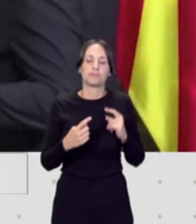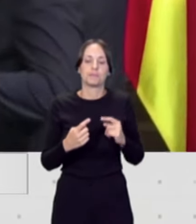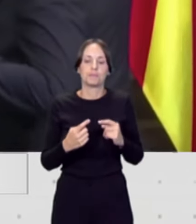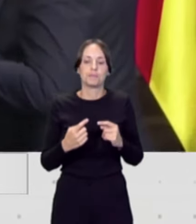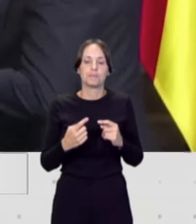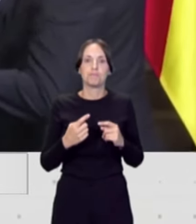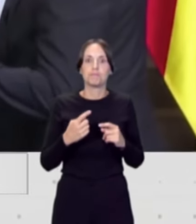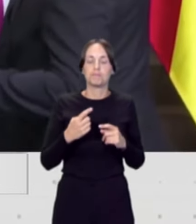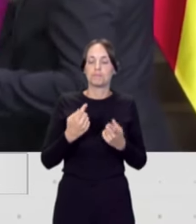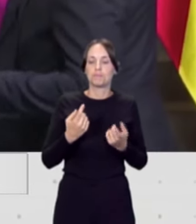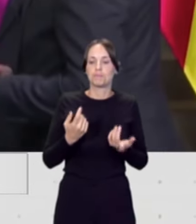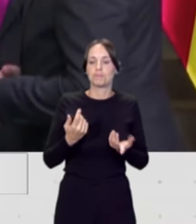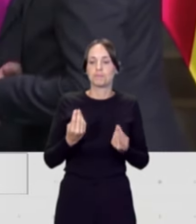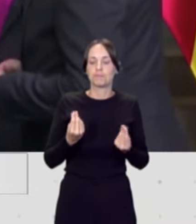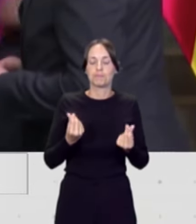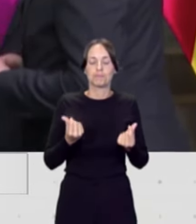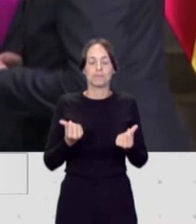solo